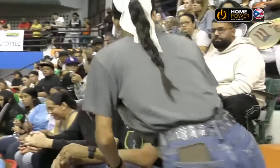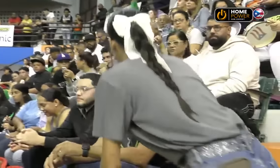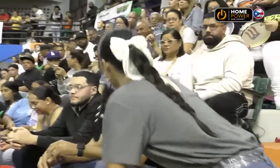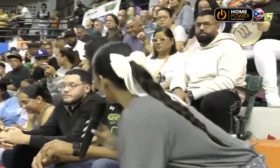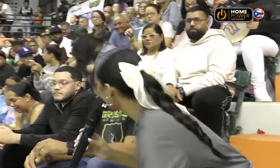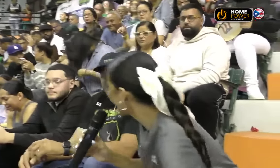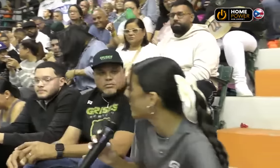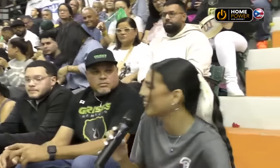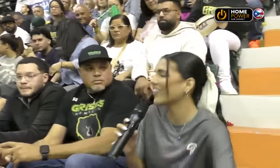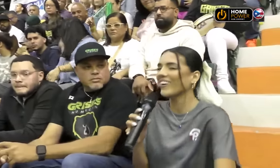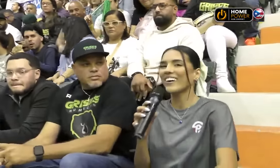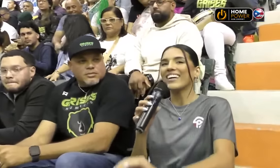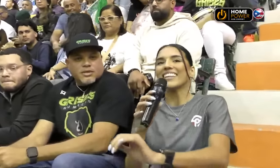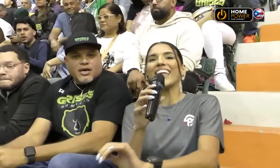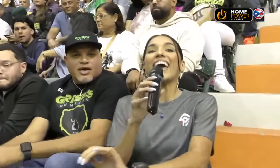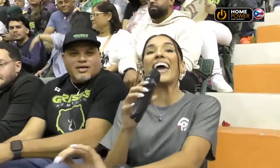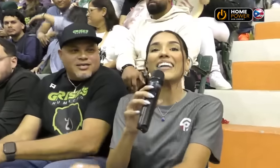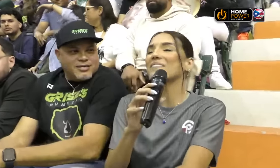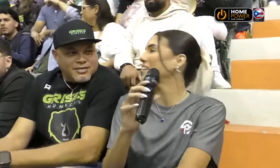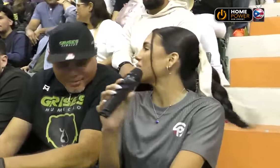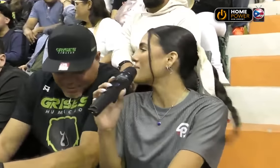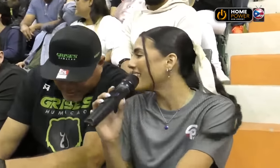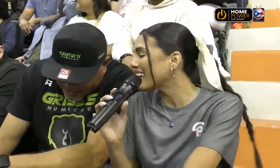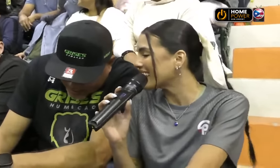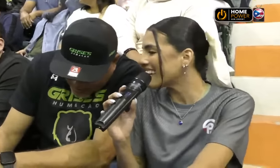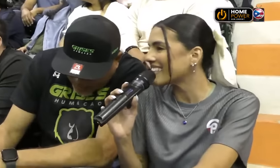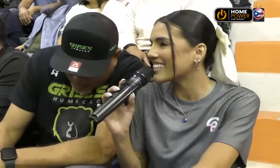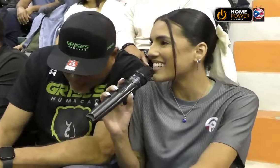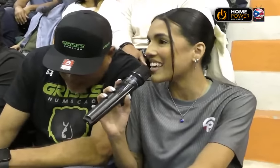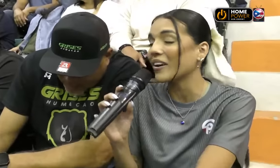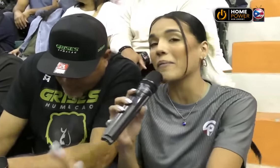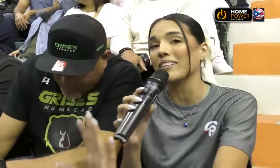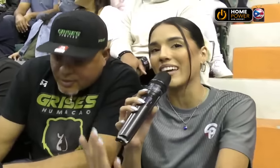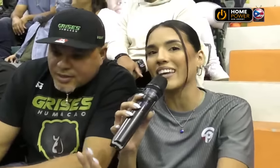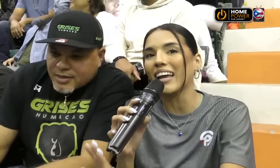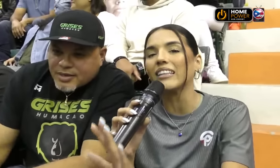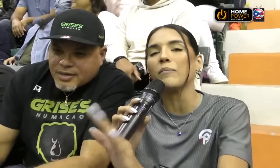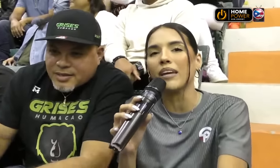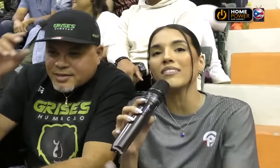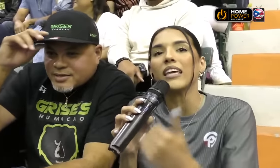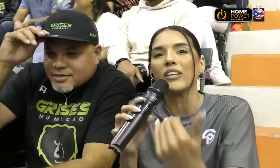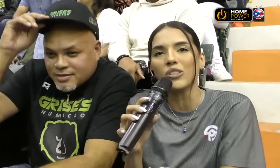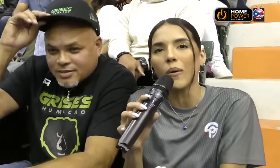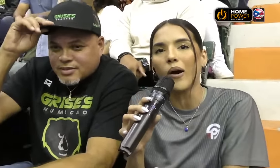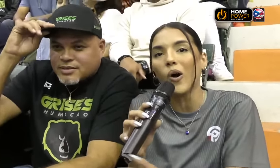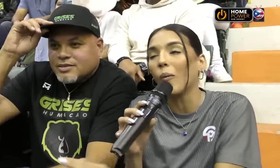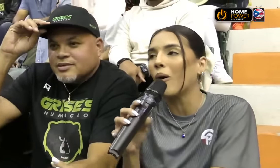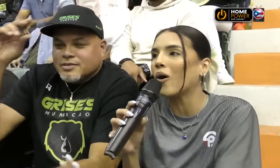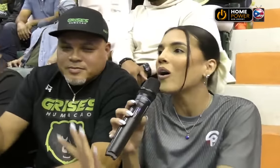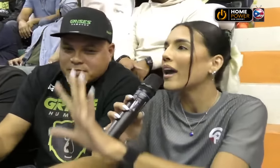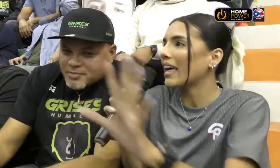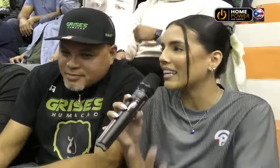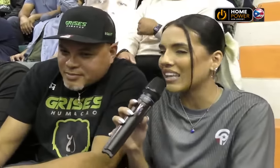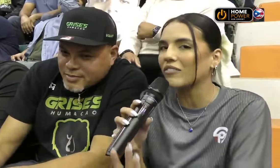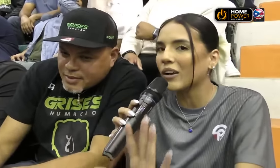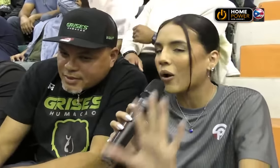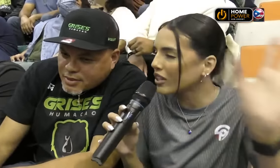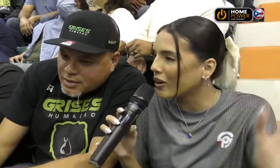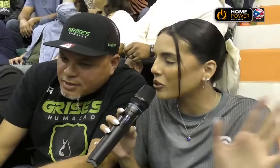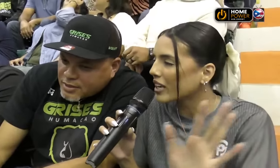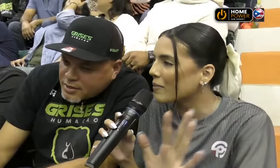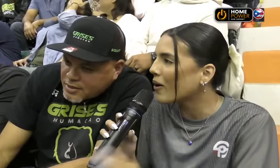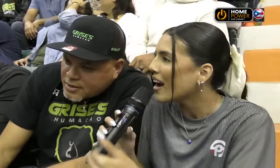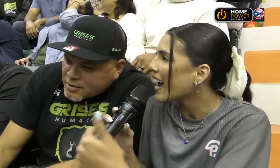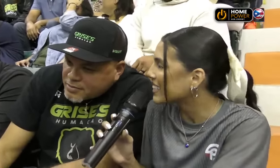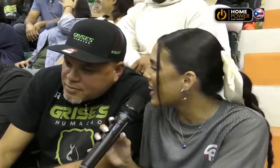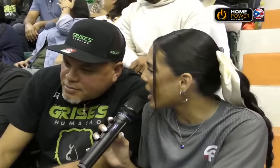Y me siento por aquí al ladito de él, del papá de Sidério, que a pesar de que él también tiene su trabajo como el staff de coach en